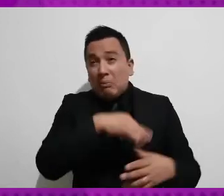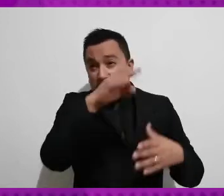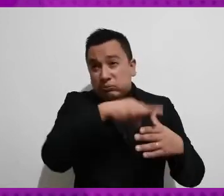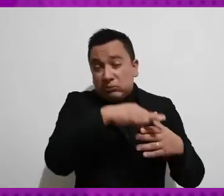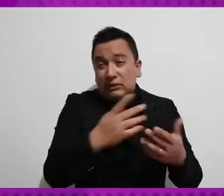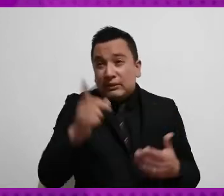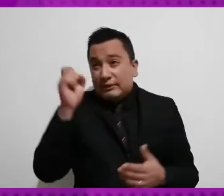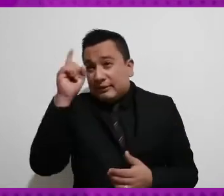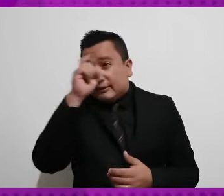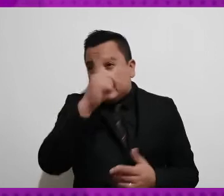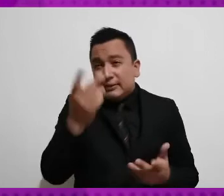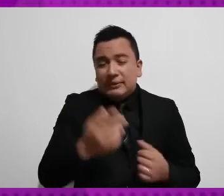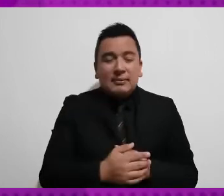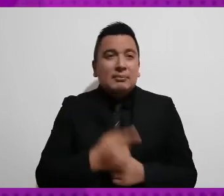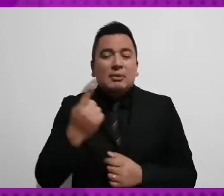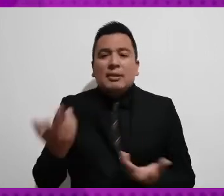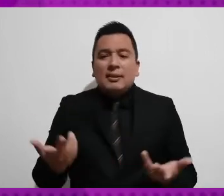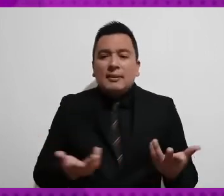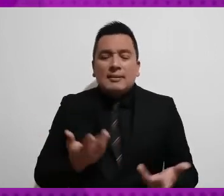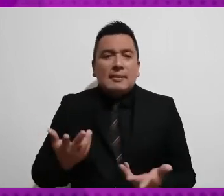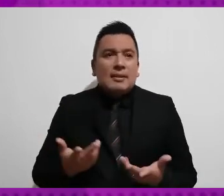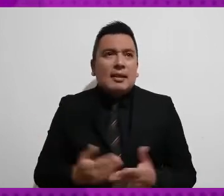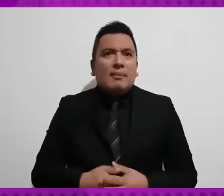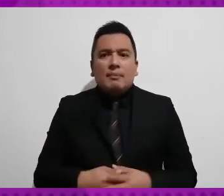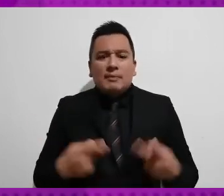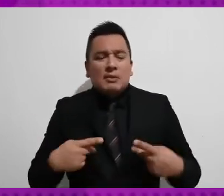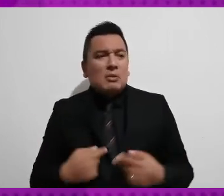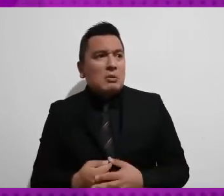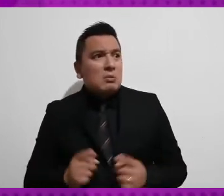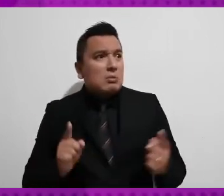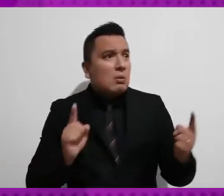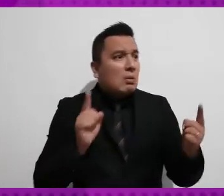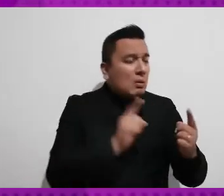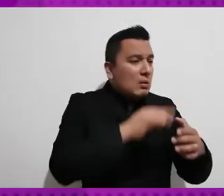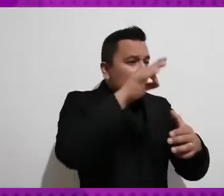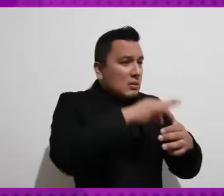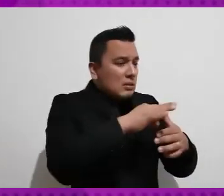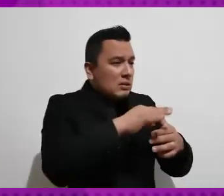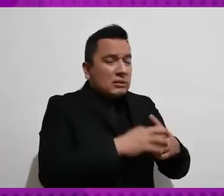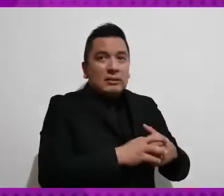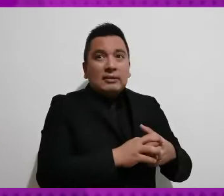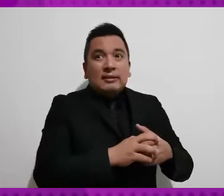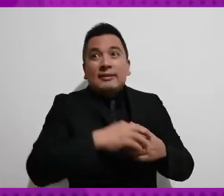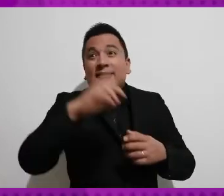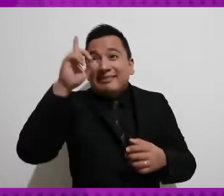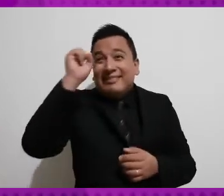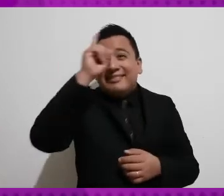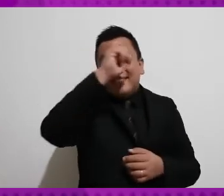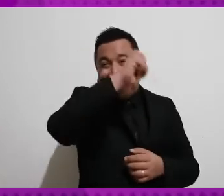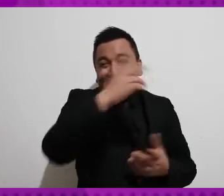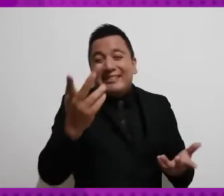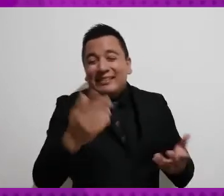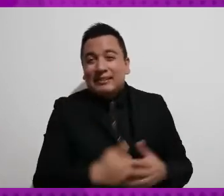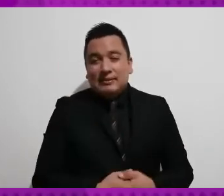gracias a estos protocolos y a su aplicación, logramos que no se les impida. Sin embargo,